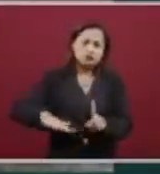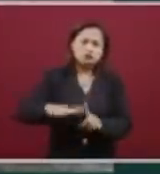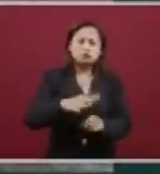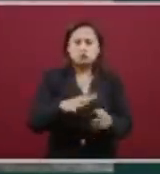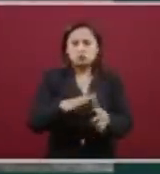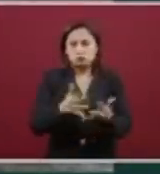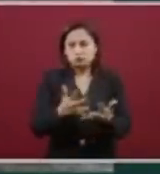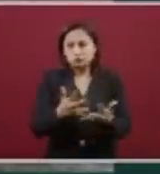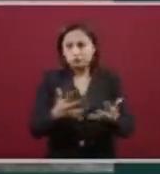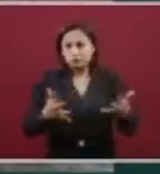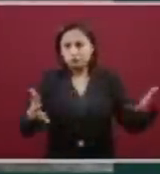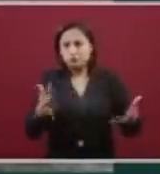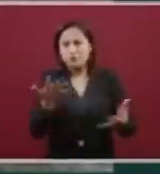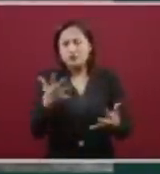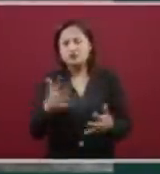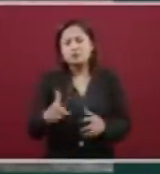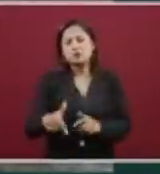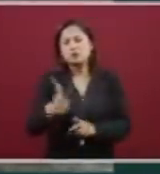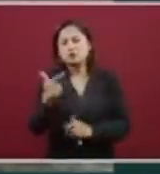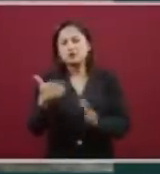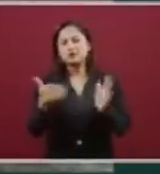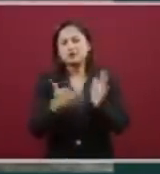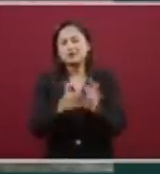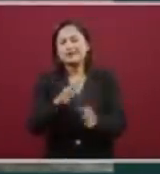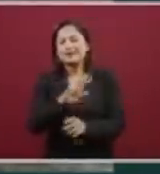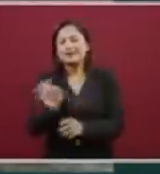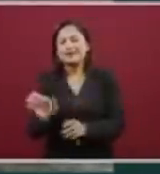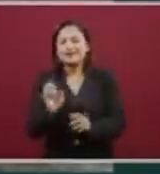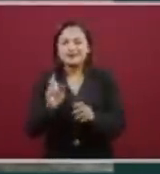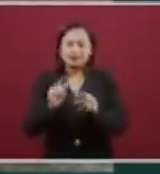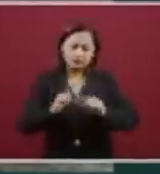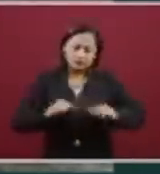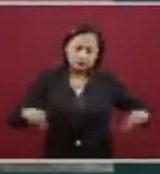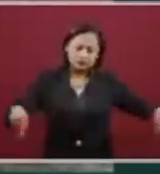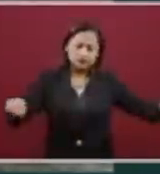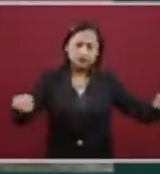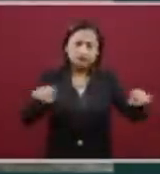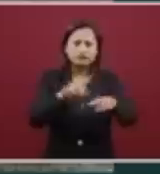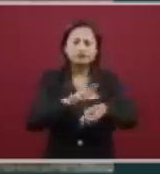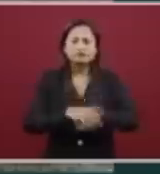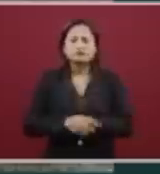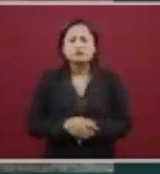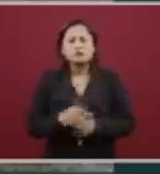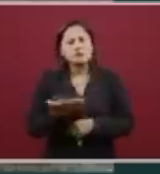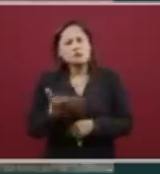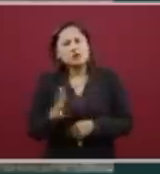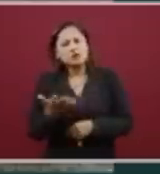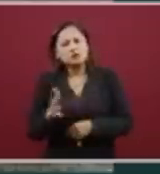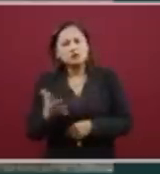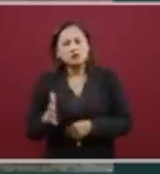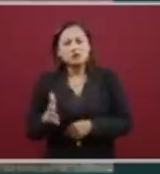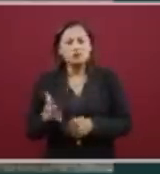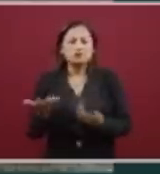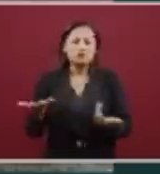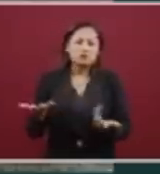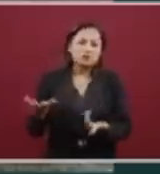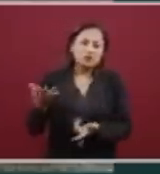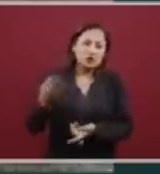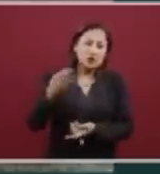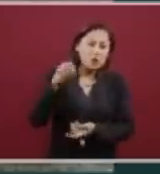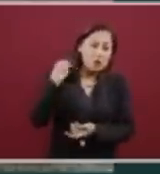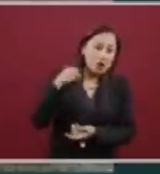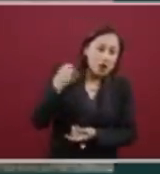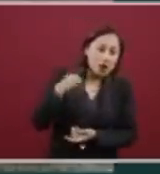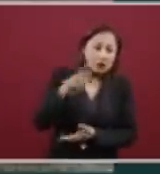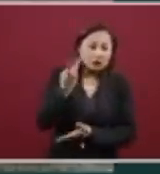cerca de 12 mil 15 hectáreas que esto representa más o menos dos veces villahermosa una y media veces oaxaca